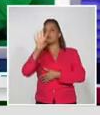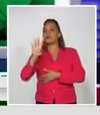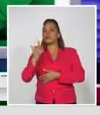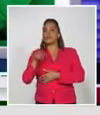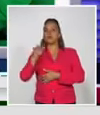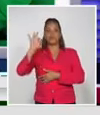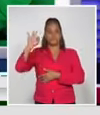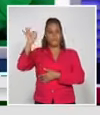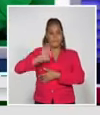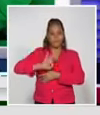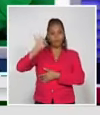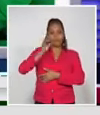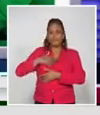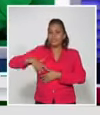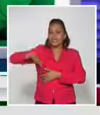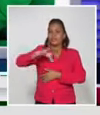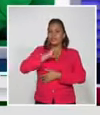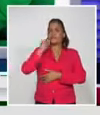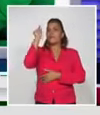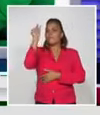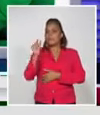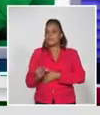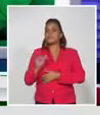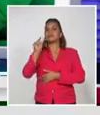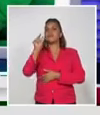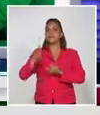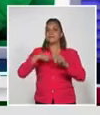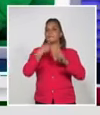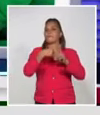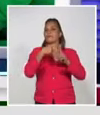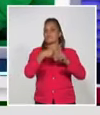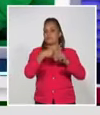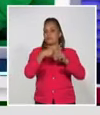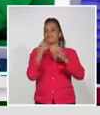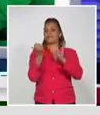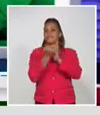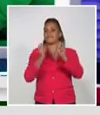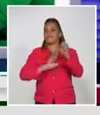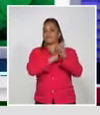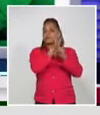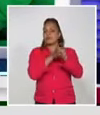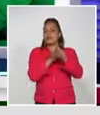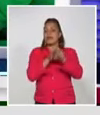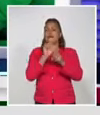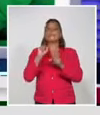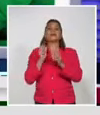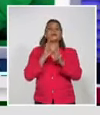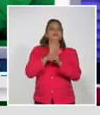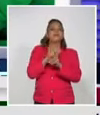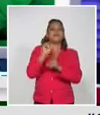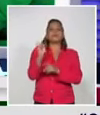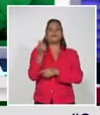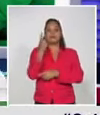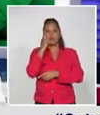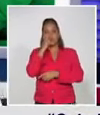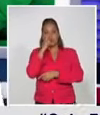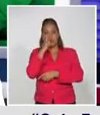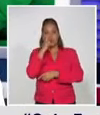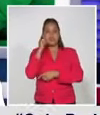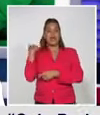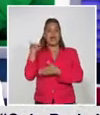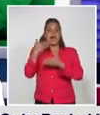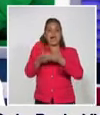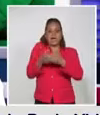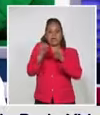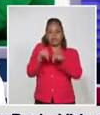14,8% de todas las personas diagnosticadas del 1 de noviembre a la fecha. Por